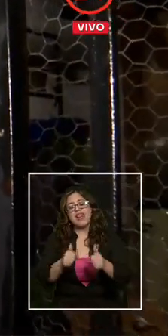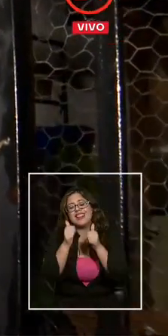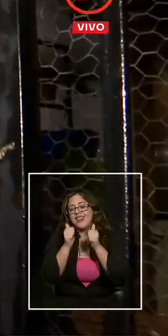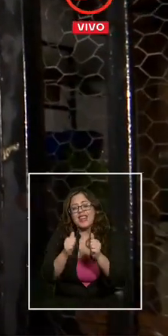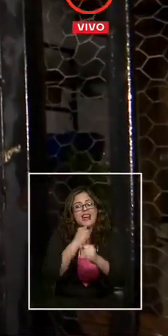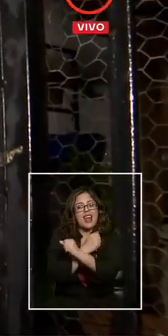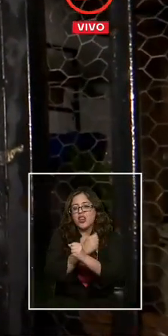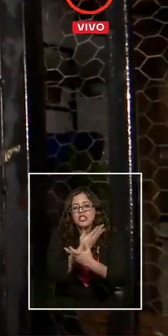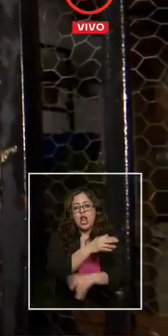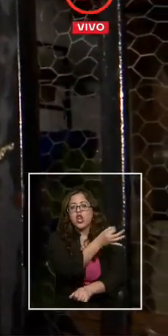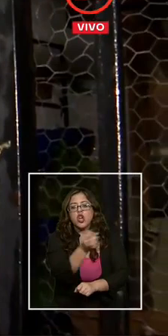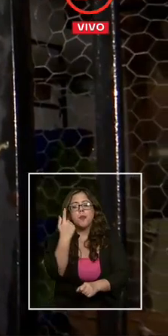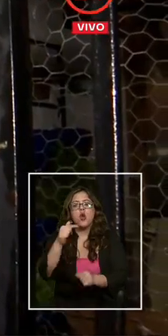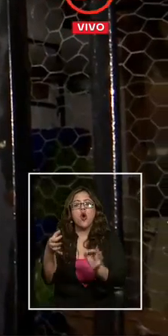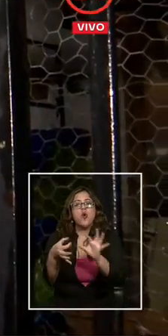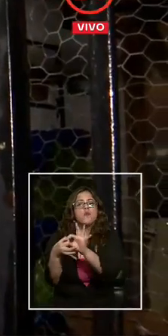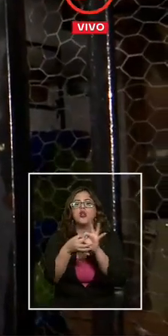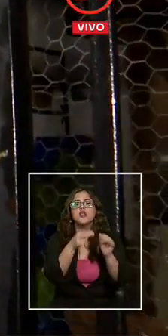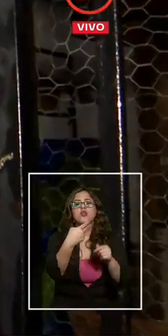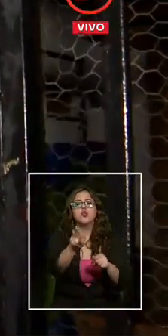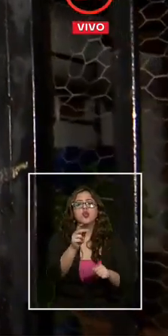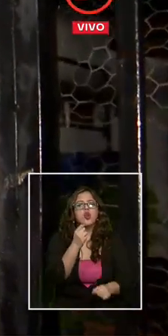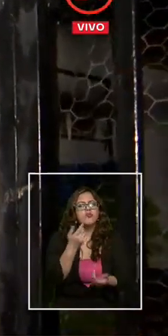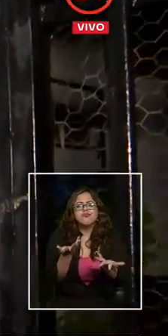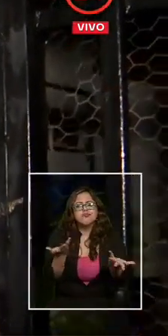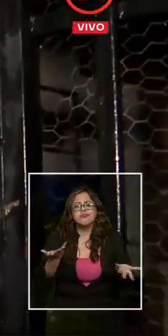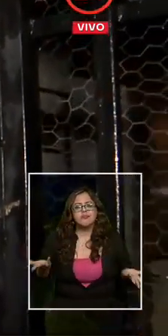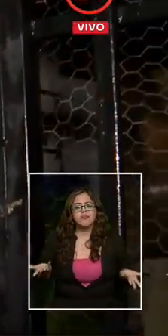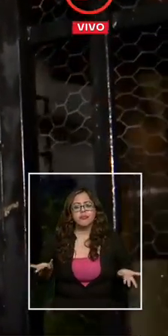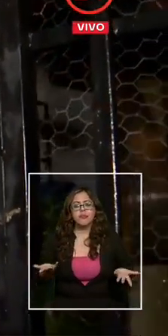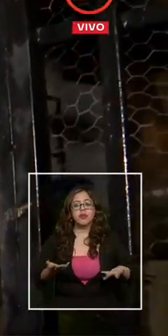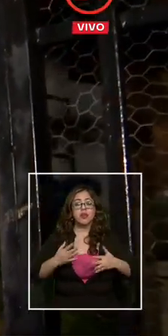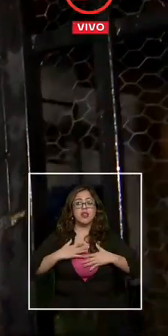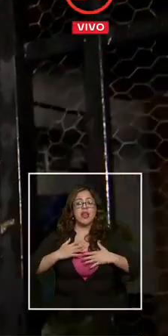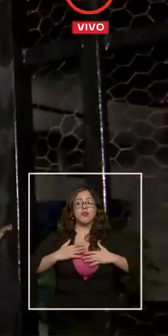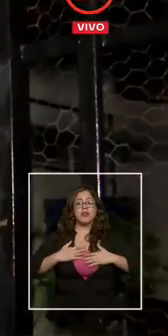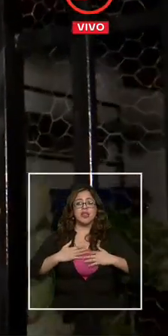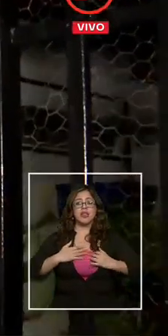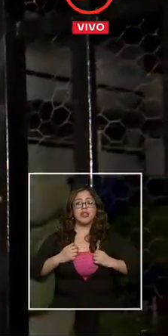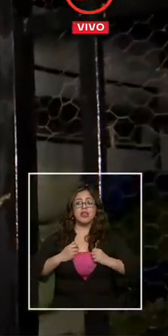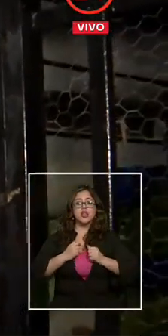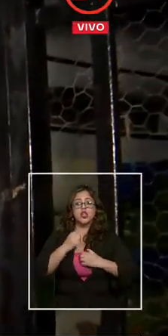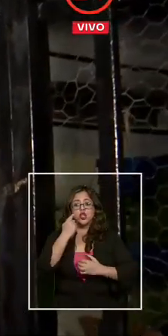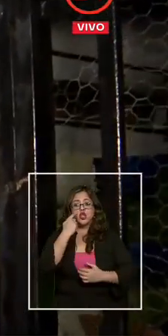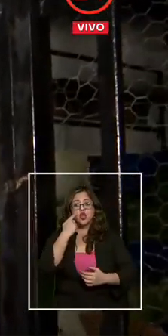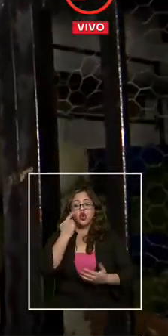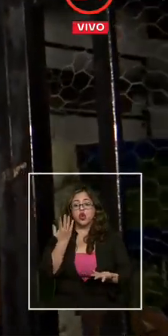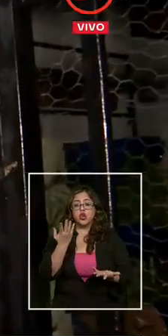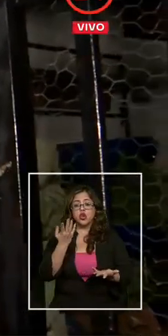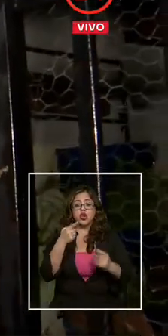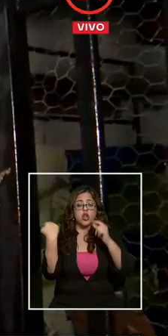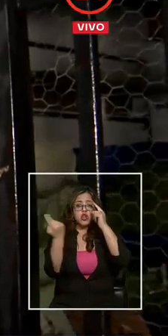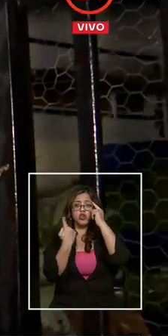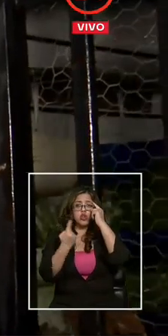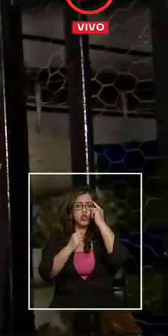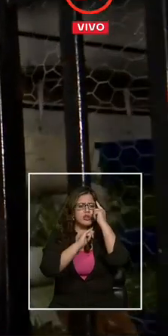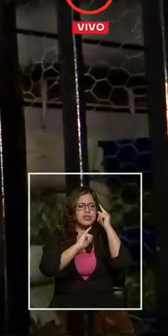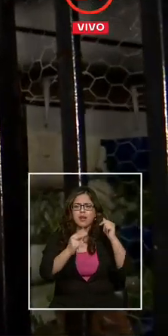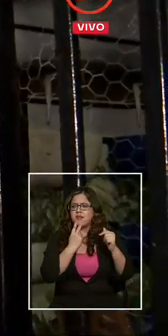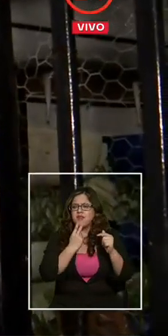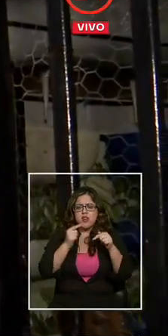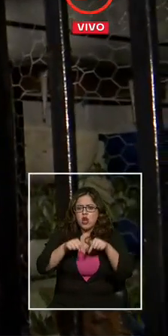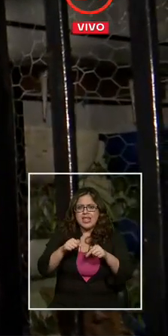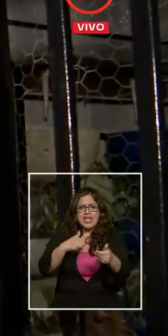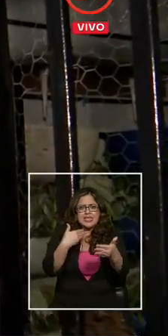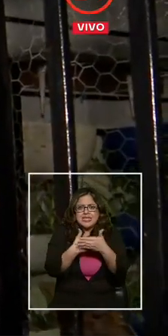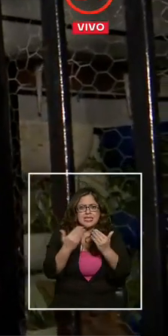Carabineros ya lo dijo, pero ¿cuáles son tus razones y por qué? Mis razones son las cuales nosotros esto lo pasamos viviendo toda la vida, he vivido al orillo